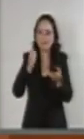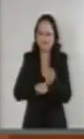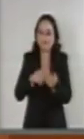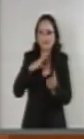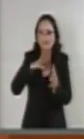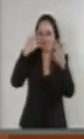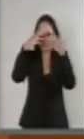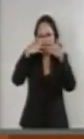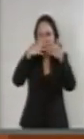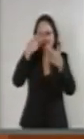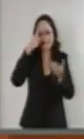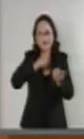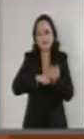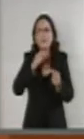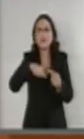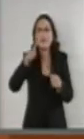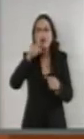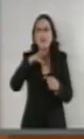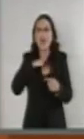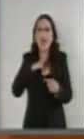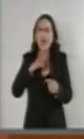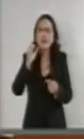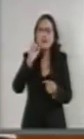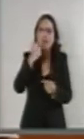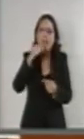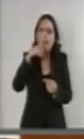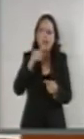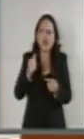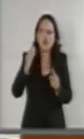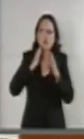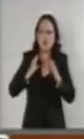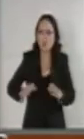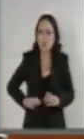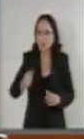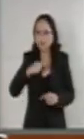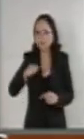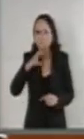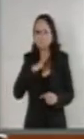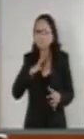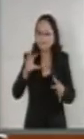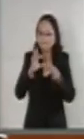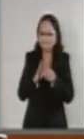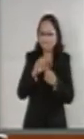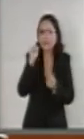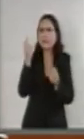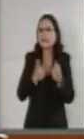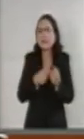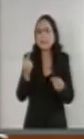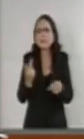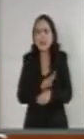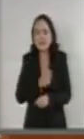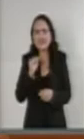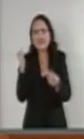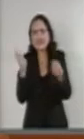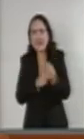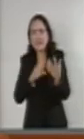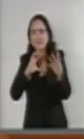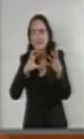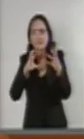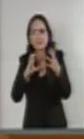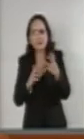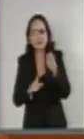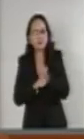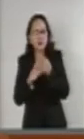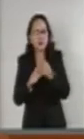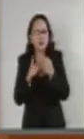posterior de los ganglios dorsales y que provoca ciertos trastornos